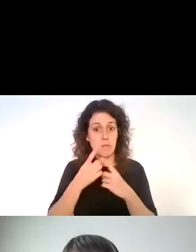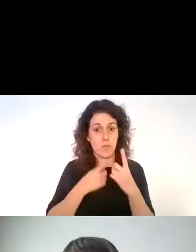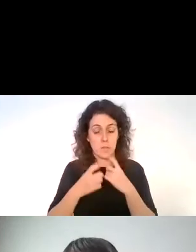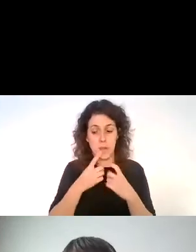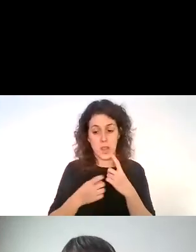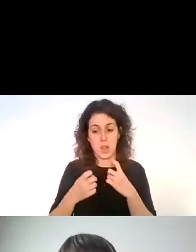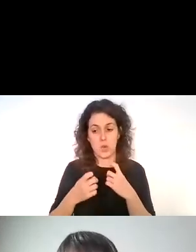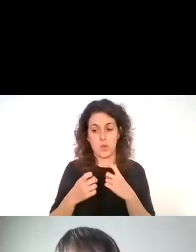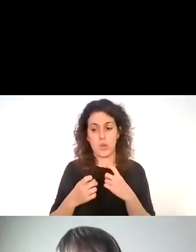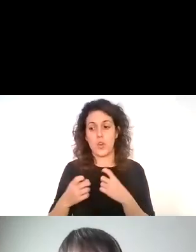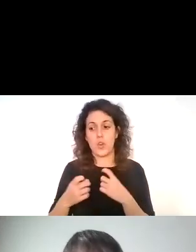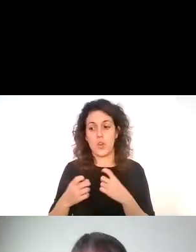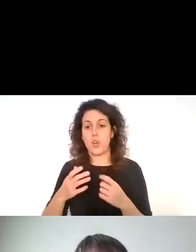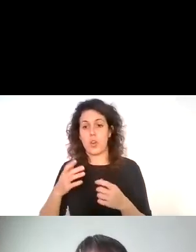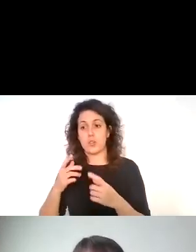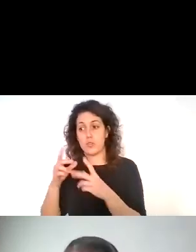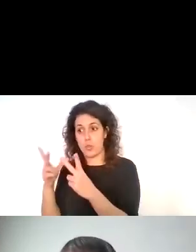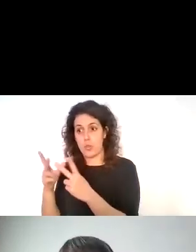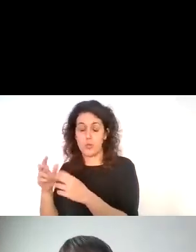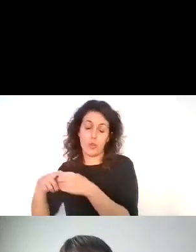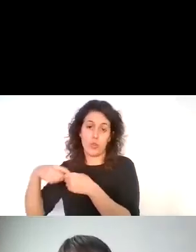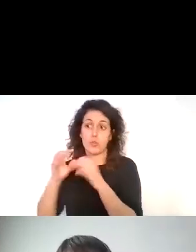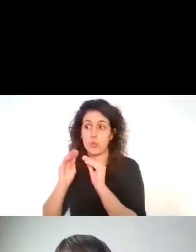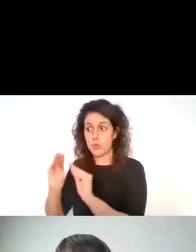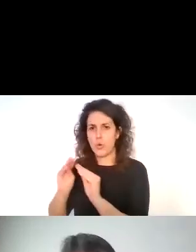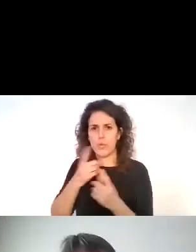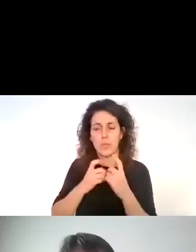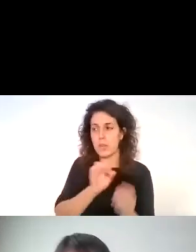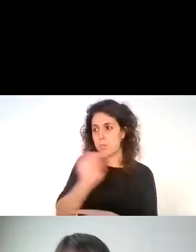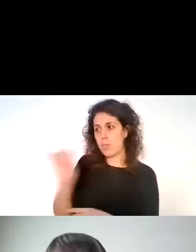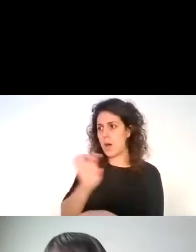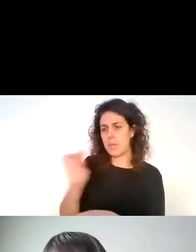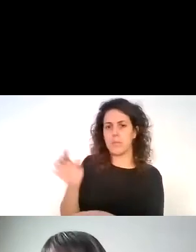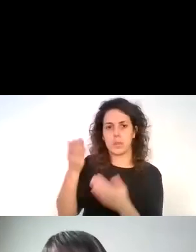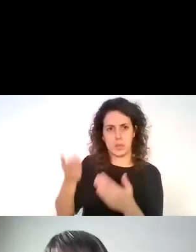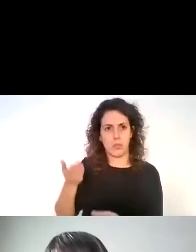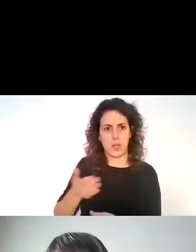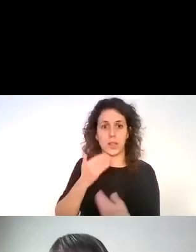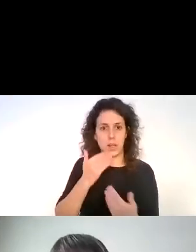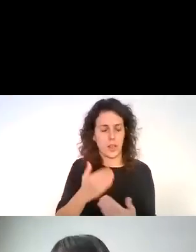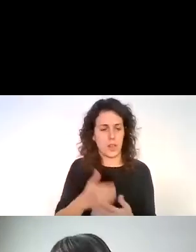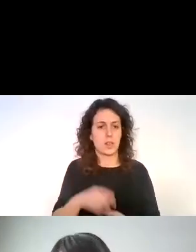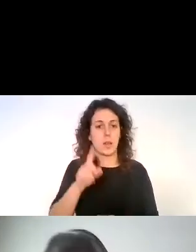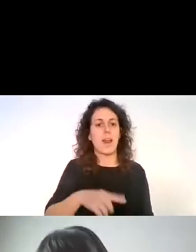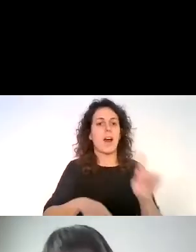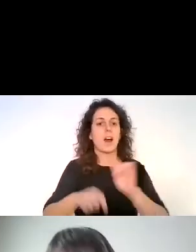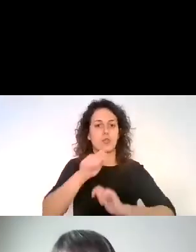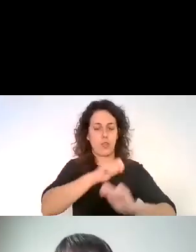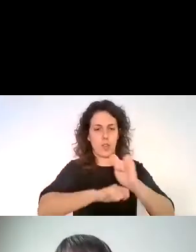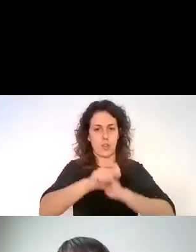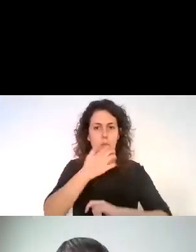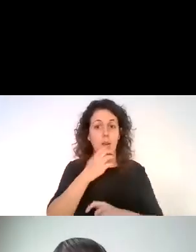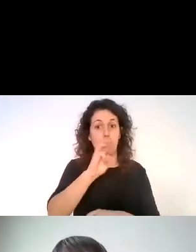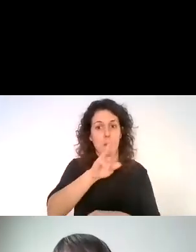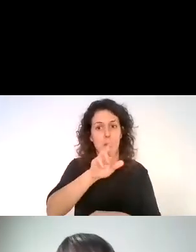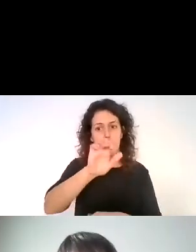socios, para nosotros esto ya es fantástico. Y a partir de ahí, pues vamos a ir explorando más asociaciones, como pues, Predif, por